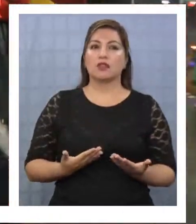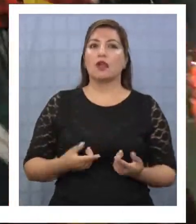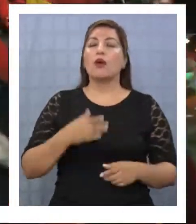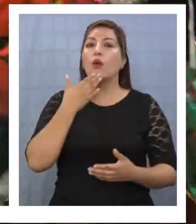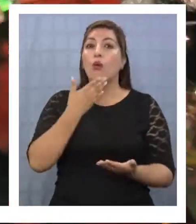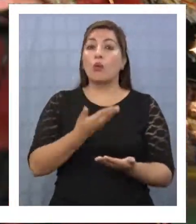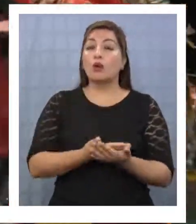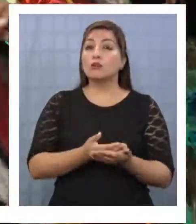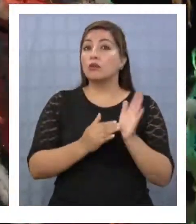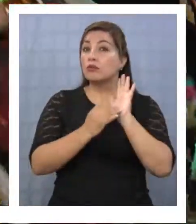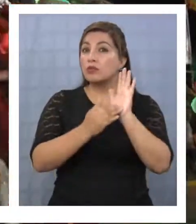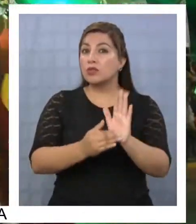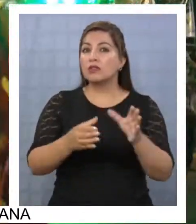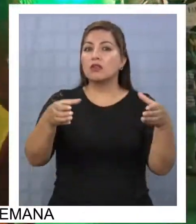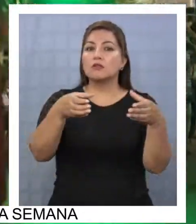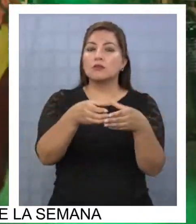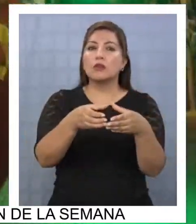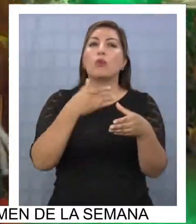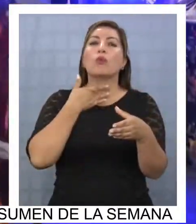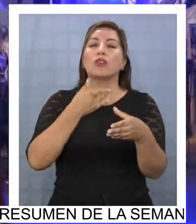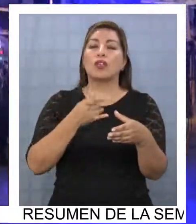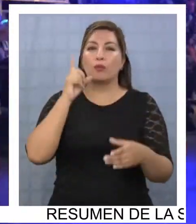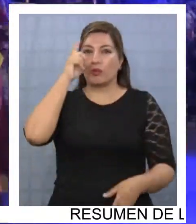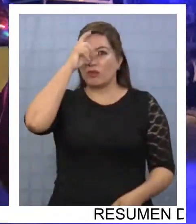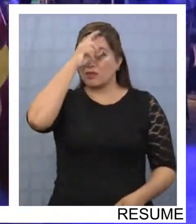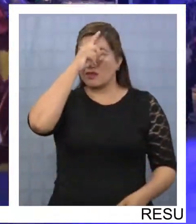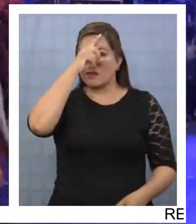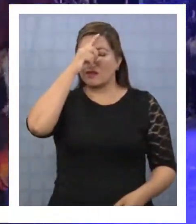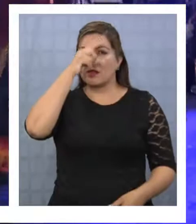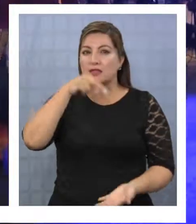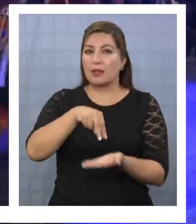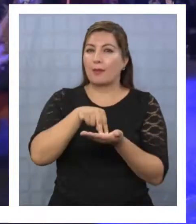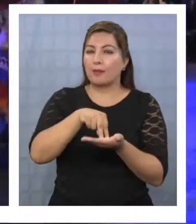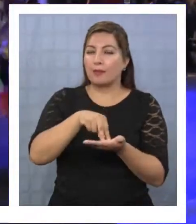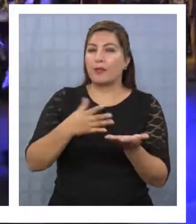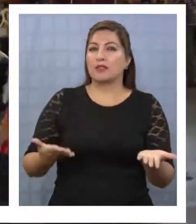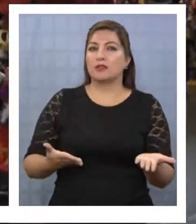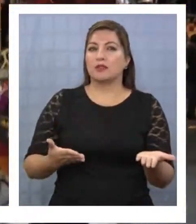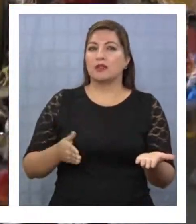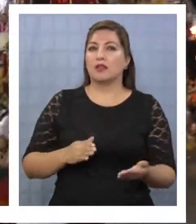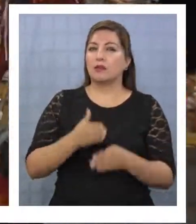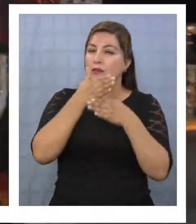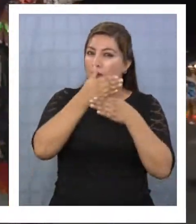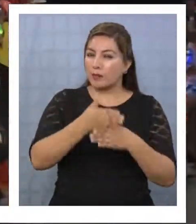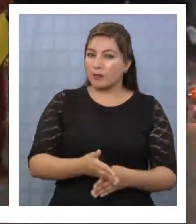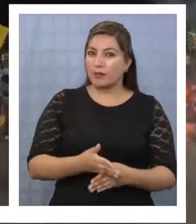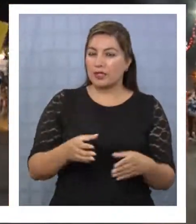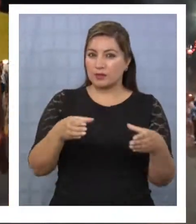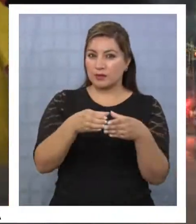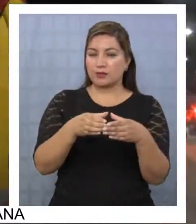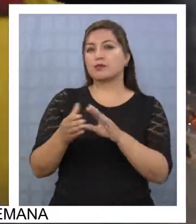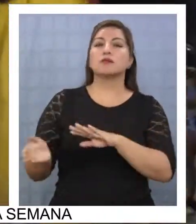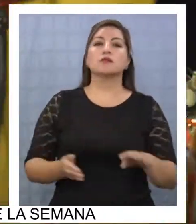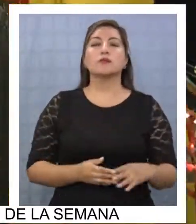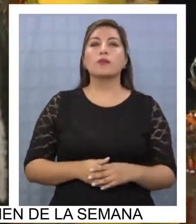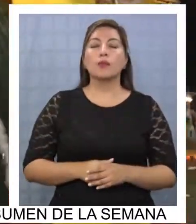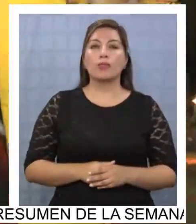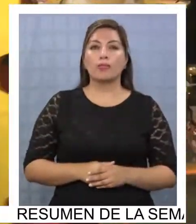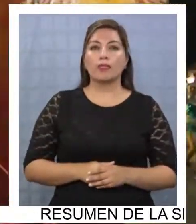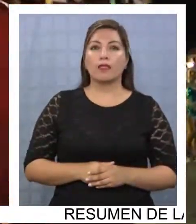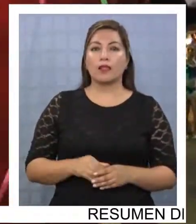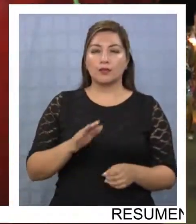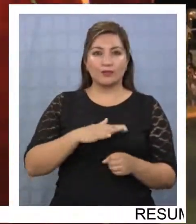agrupaciones les cuesta mantener a sus bailarines y son pocos los grupos que se inician en este oficio. Es algo